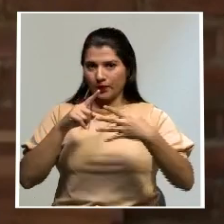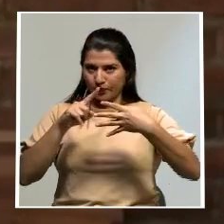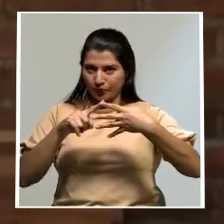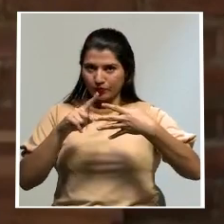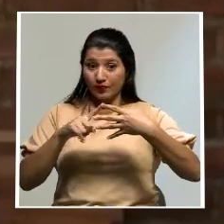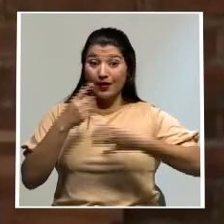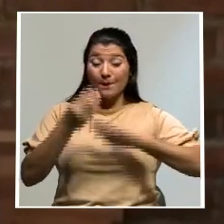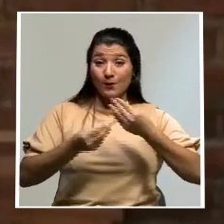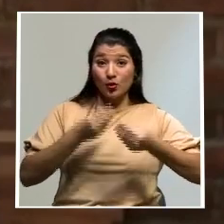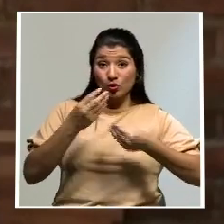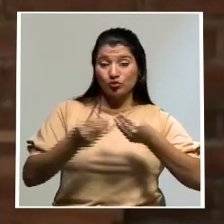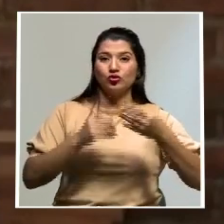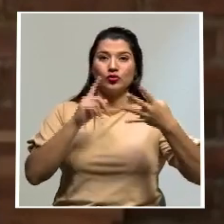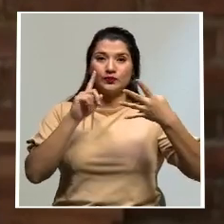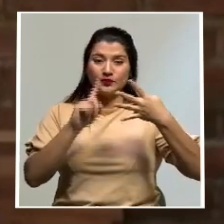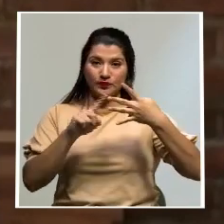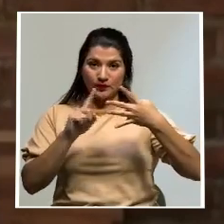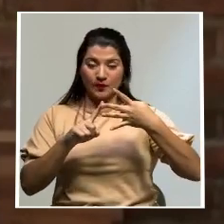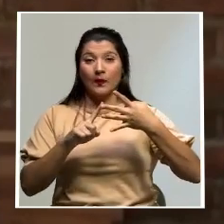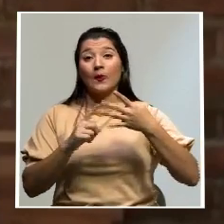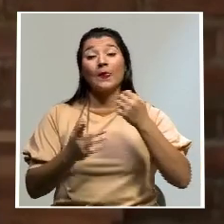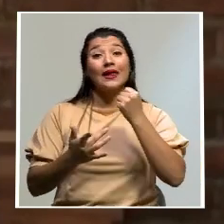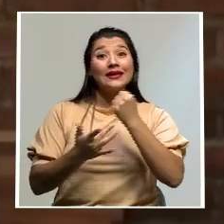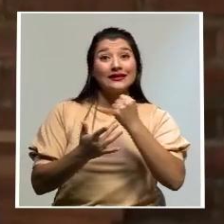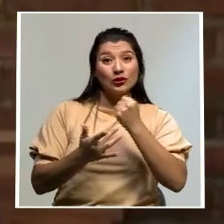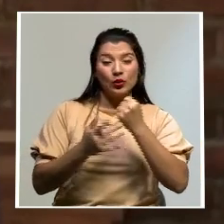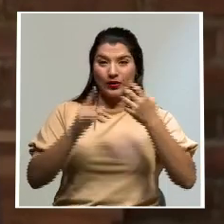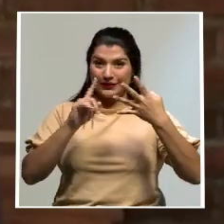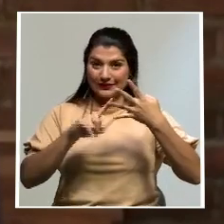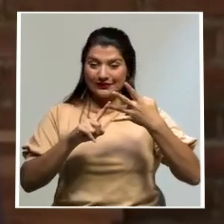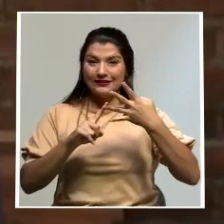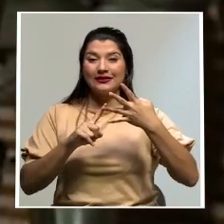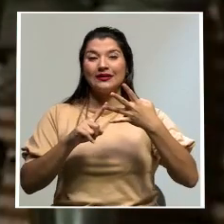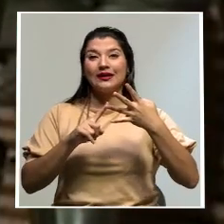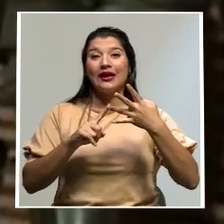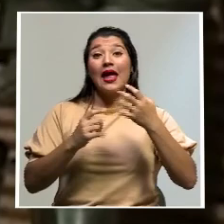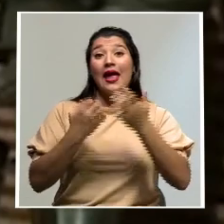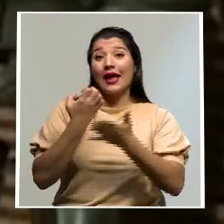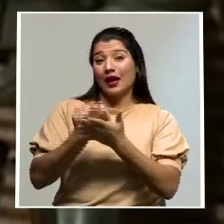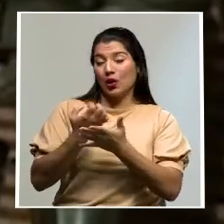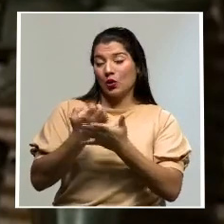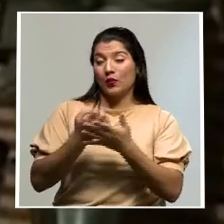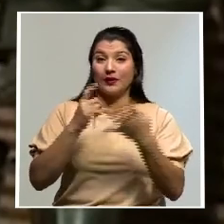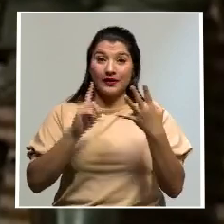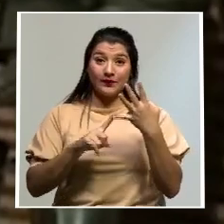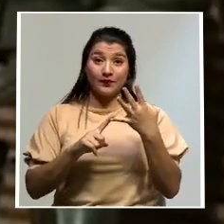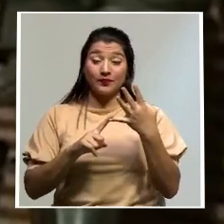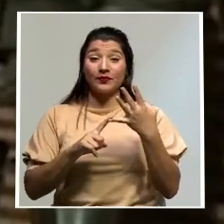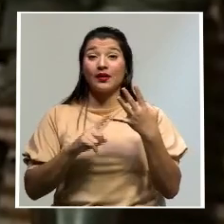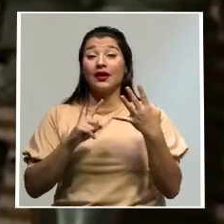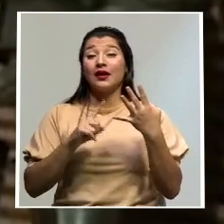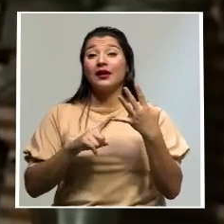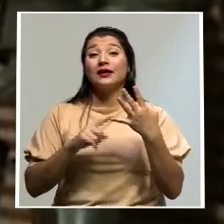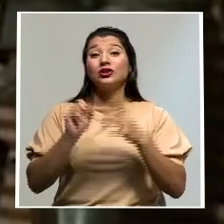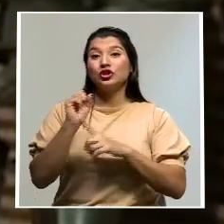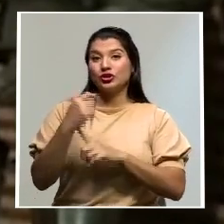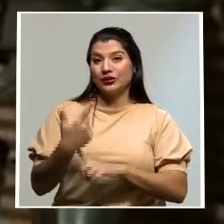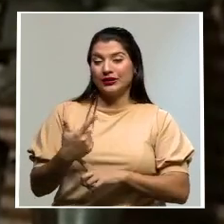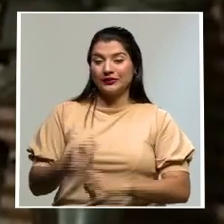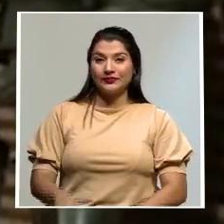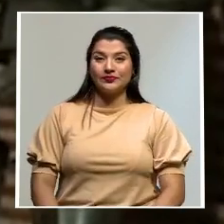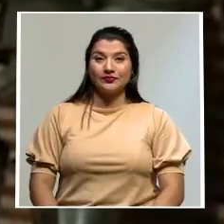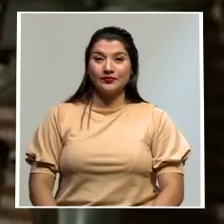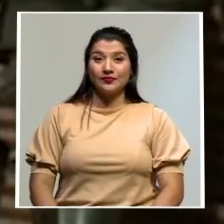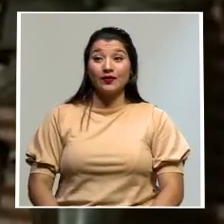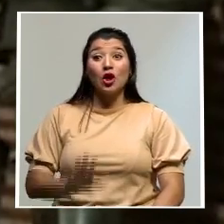revolución productiva, revolución tecnológica, revolución económica y una revolución social.